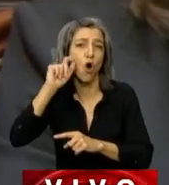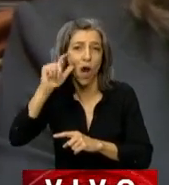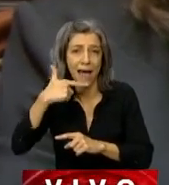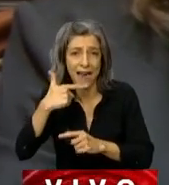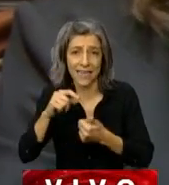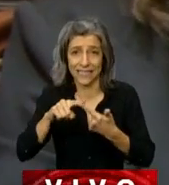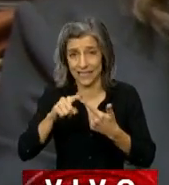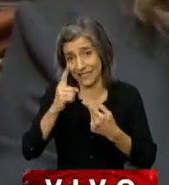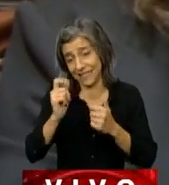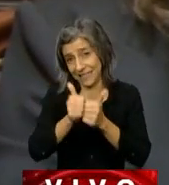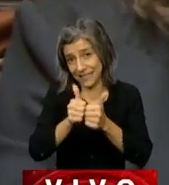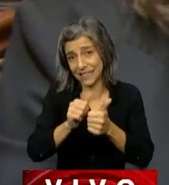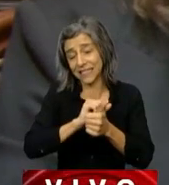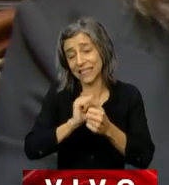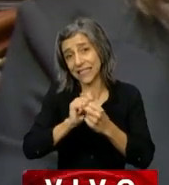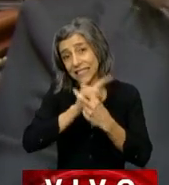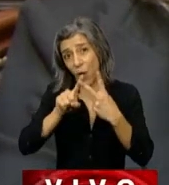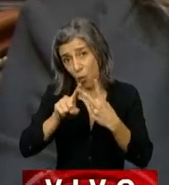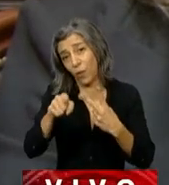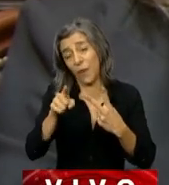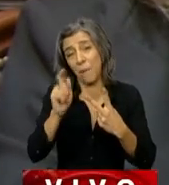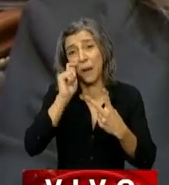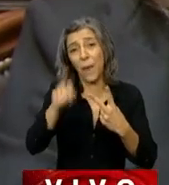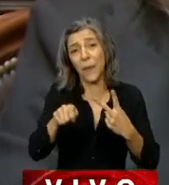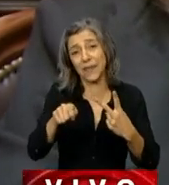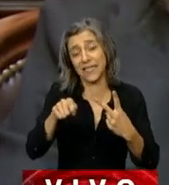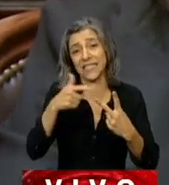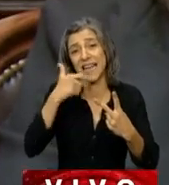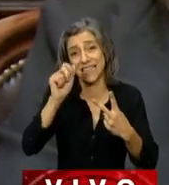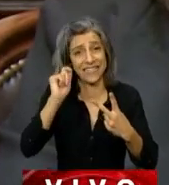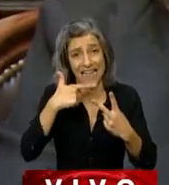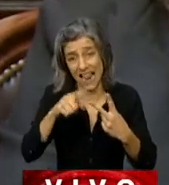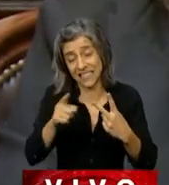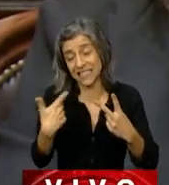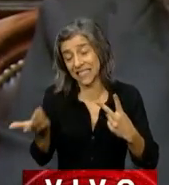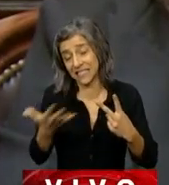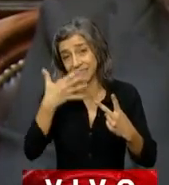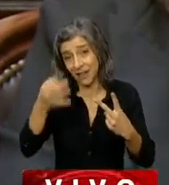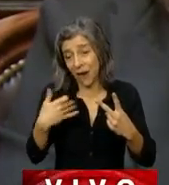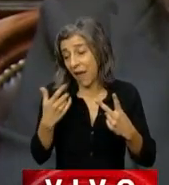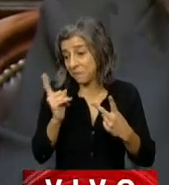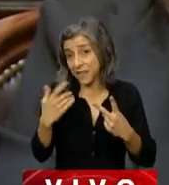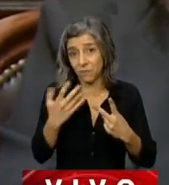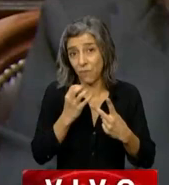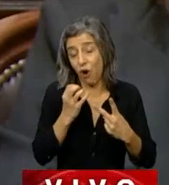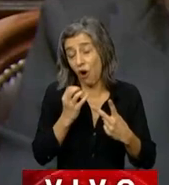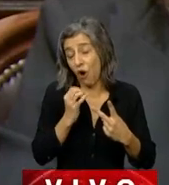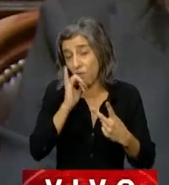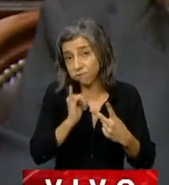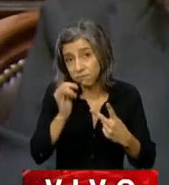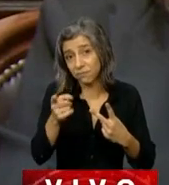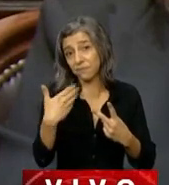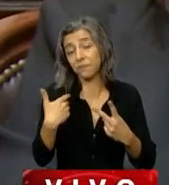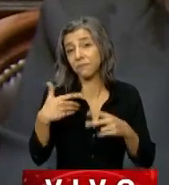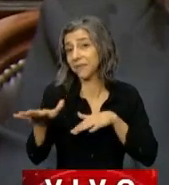visitar a Milagro Salas. Este muestra, sin lugar a dudas, señor presidente, y en virtud lo expresado en el día de hoy, en